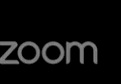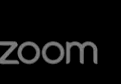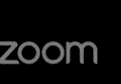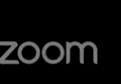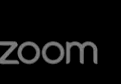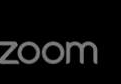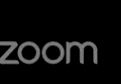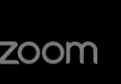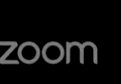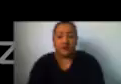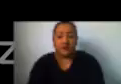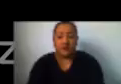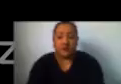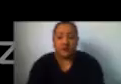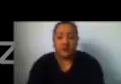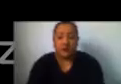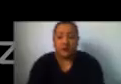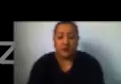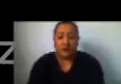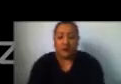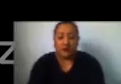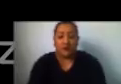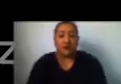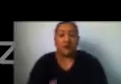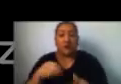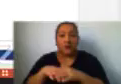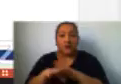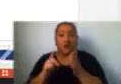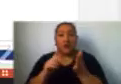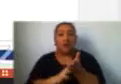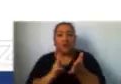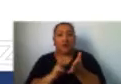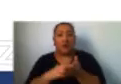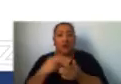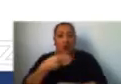Illanes, jefa de la Oficina Defensorial de Huánuco, por favor.